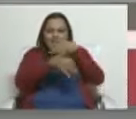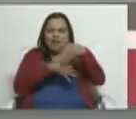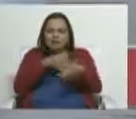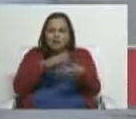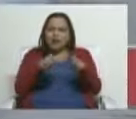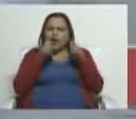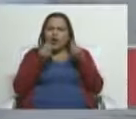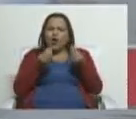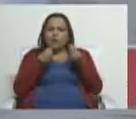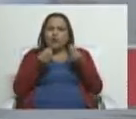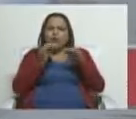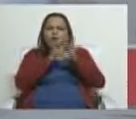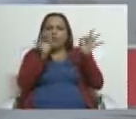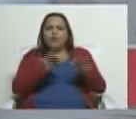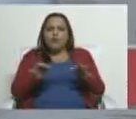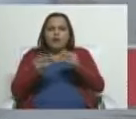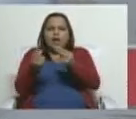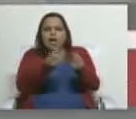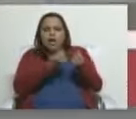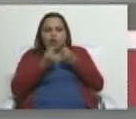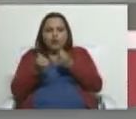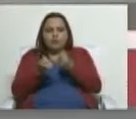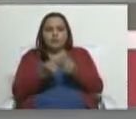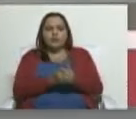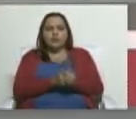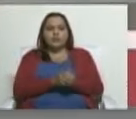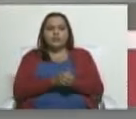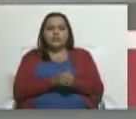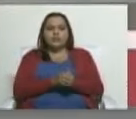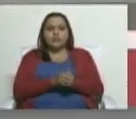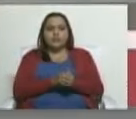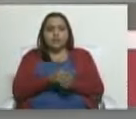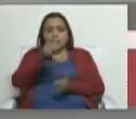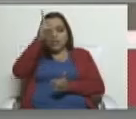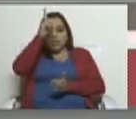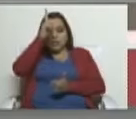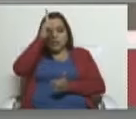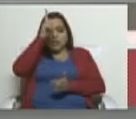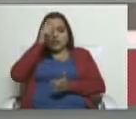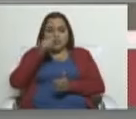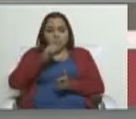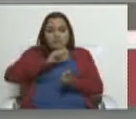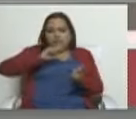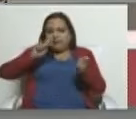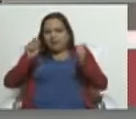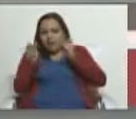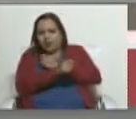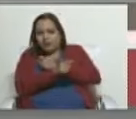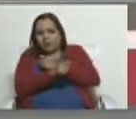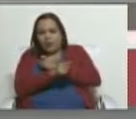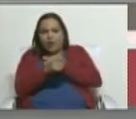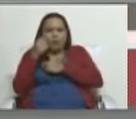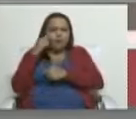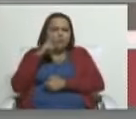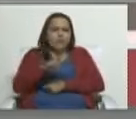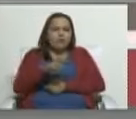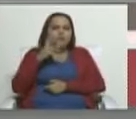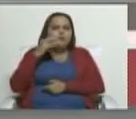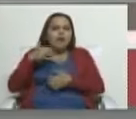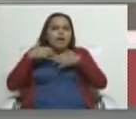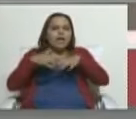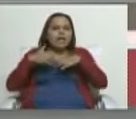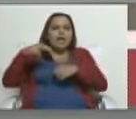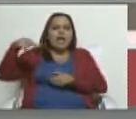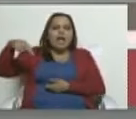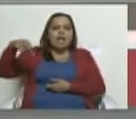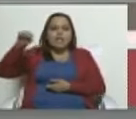maquinaria económica del fascismo alemán se terminó transmutando, y hoy lo vemos en marcas como Nestlé, lo vemos en marcas